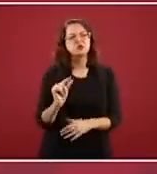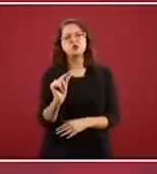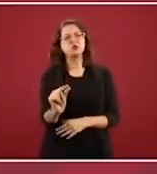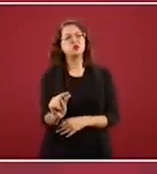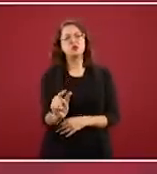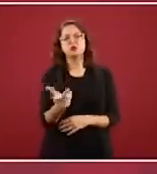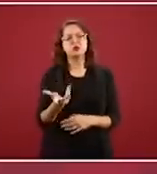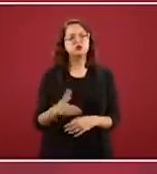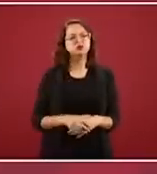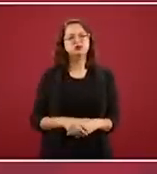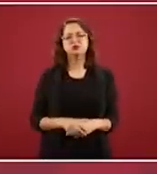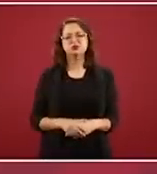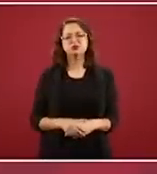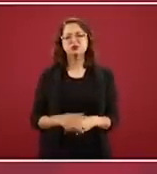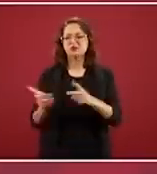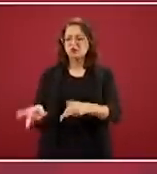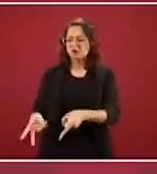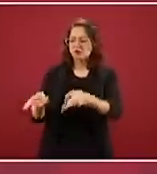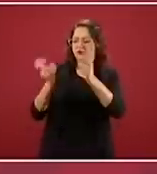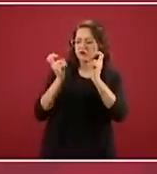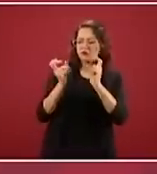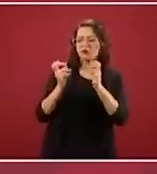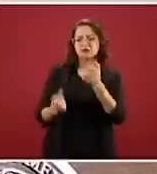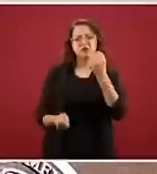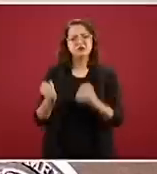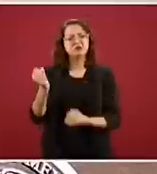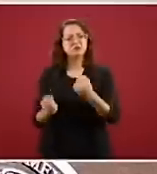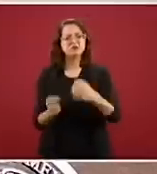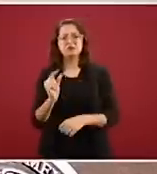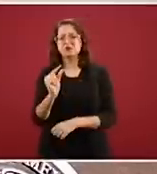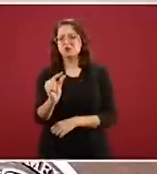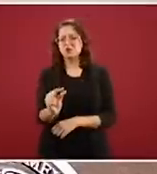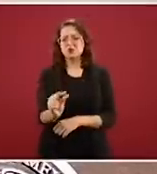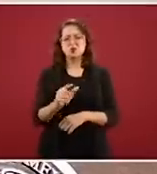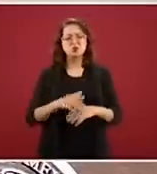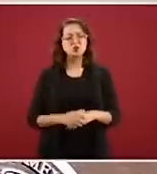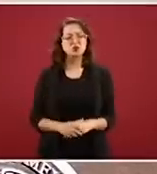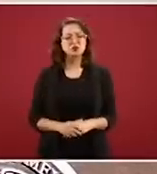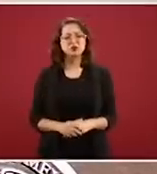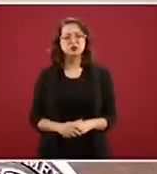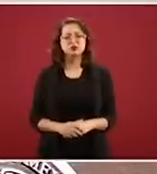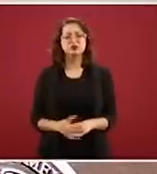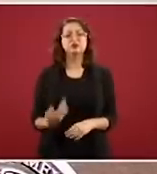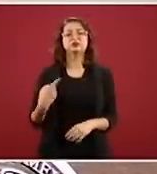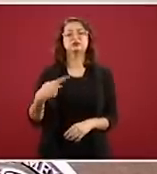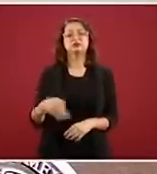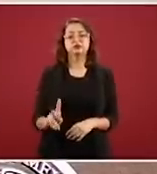con muy pocos robos de vehículos. Y sin embargo,